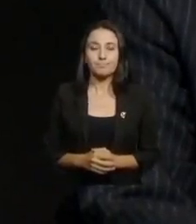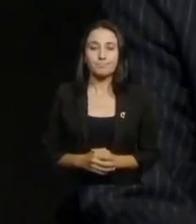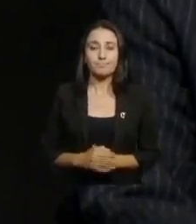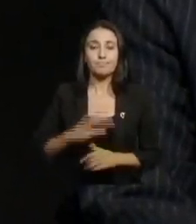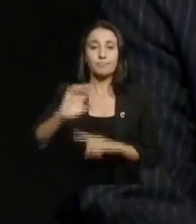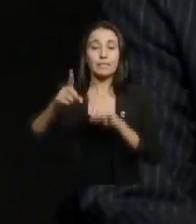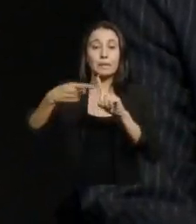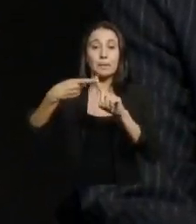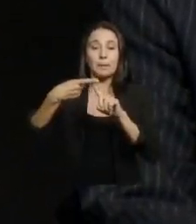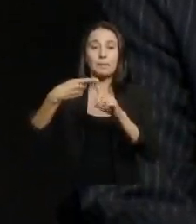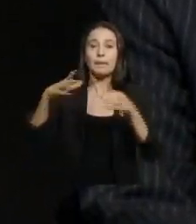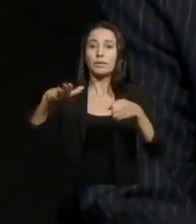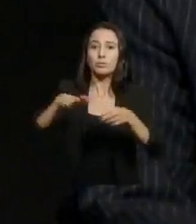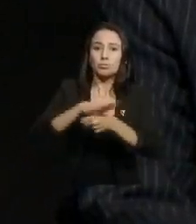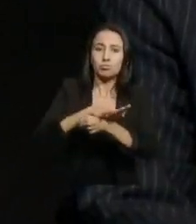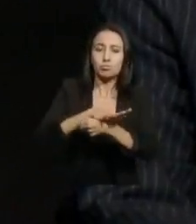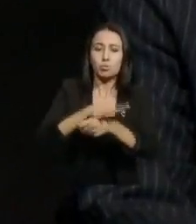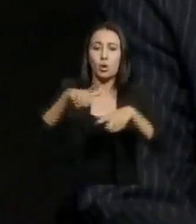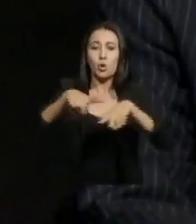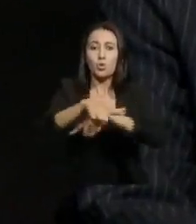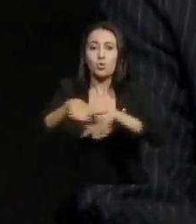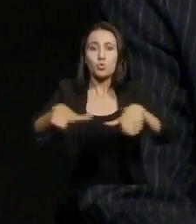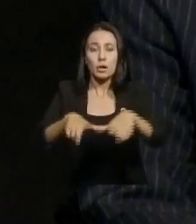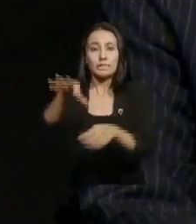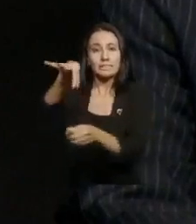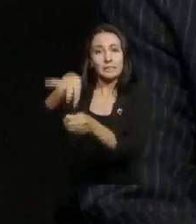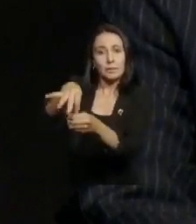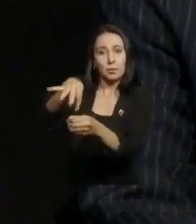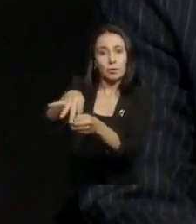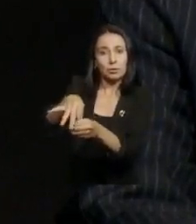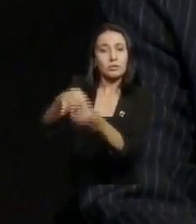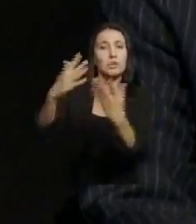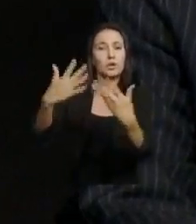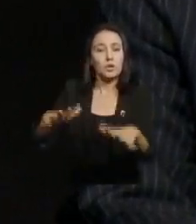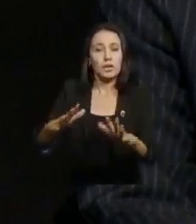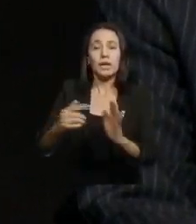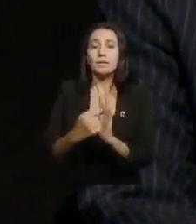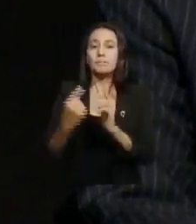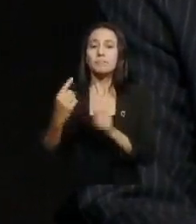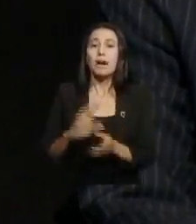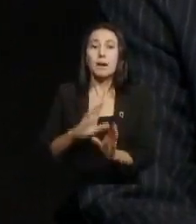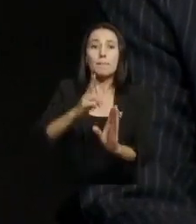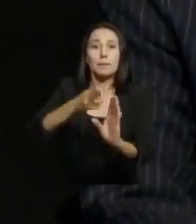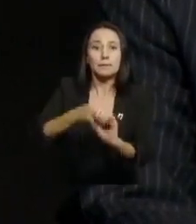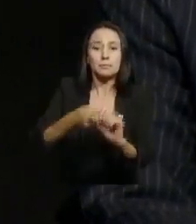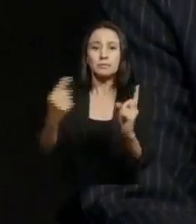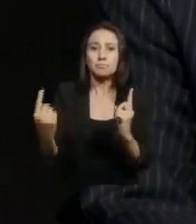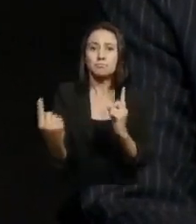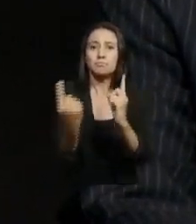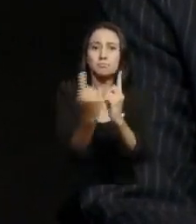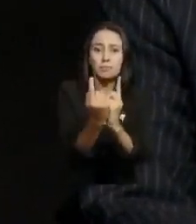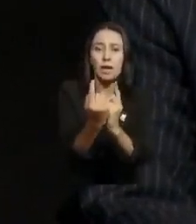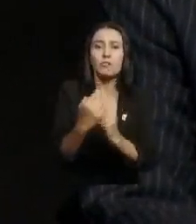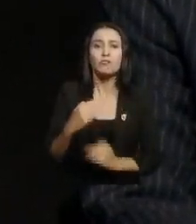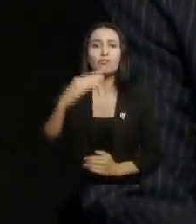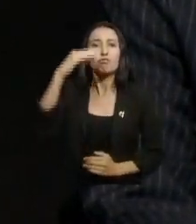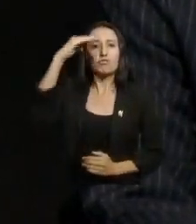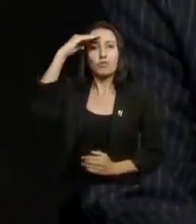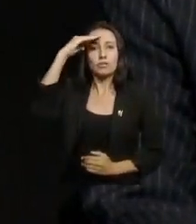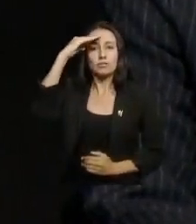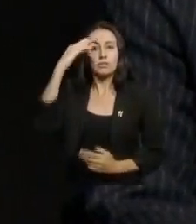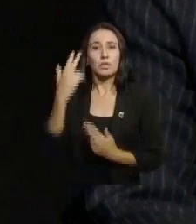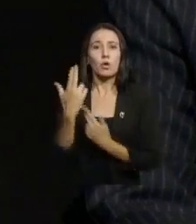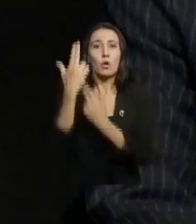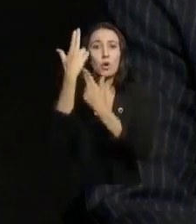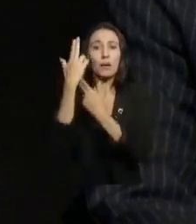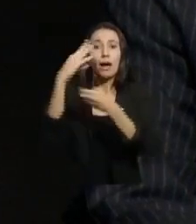En el 100% de los recintos electorales existe la presencia de las Fuerzas Armadas en el interior de